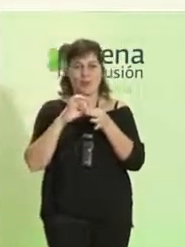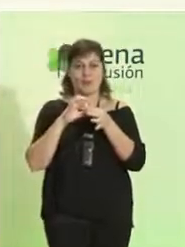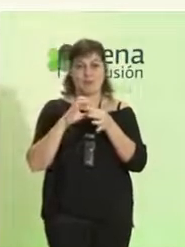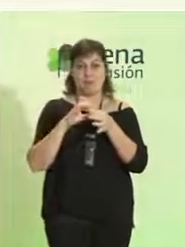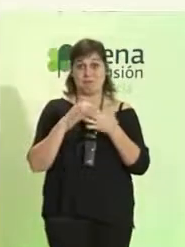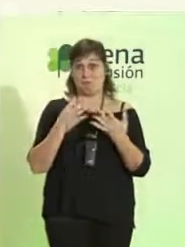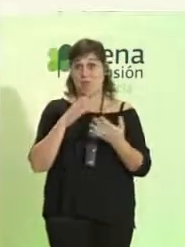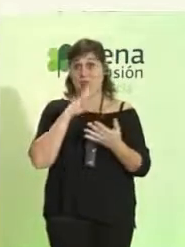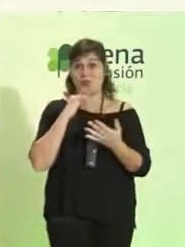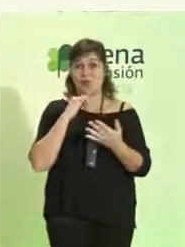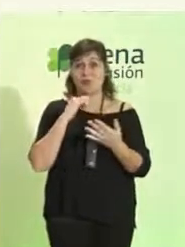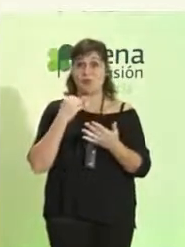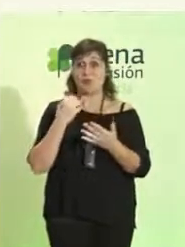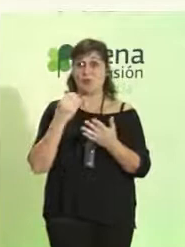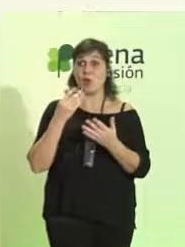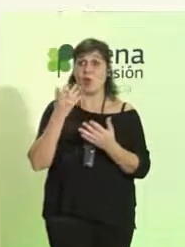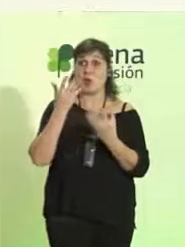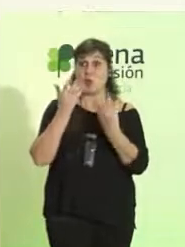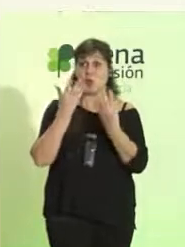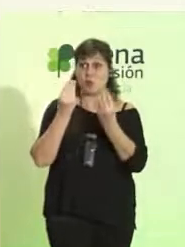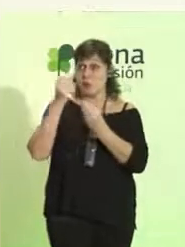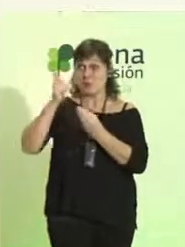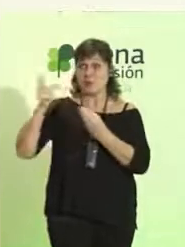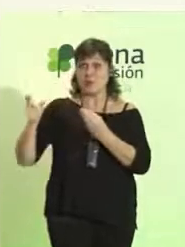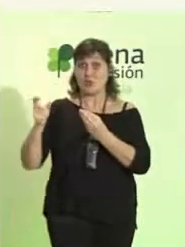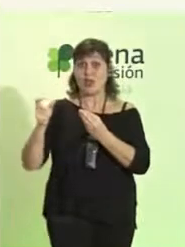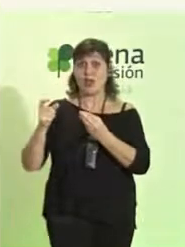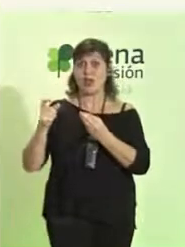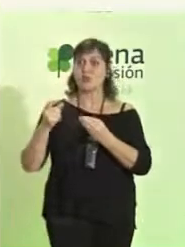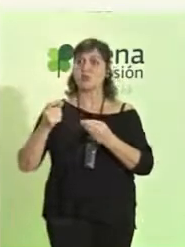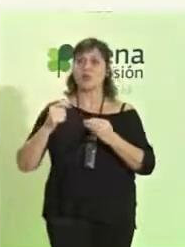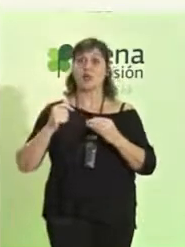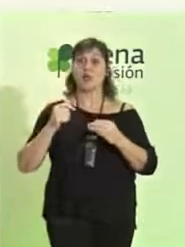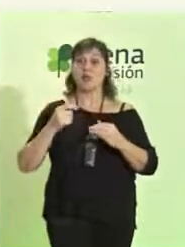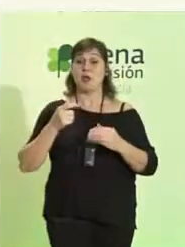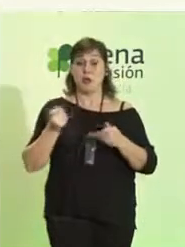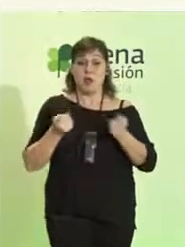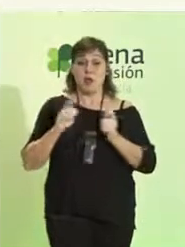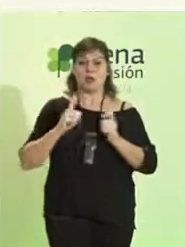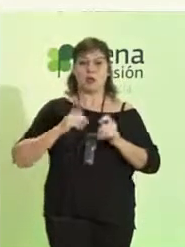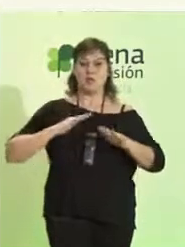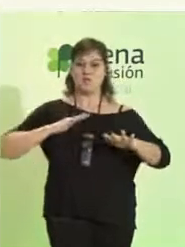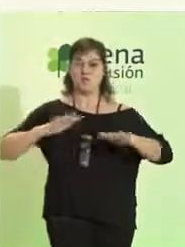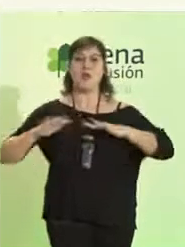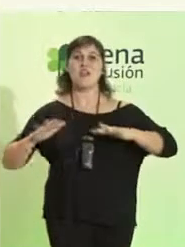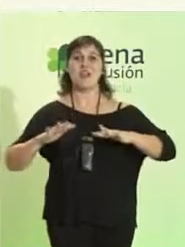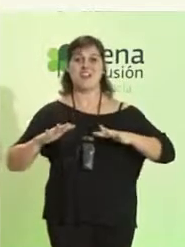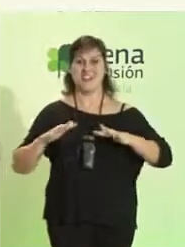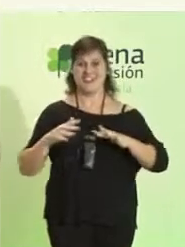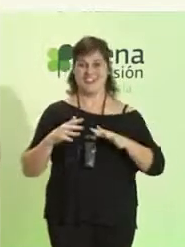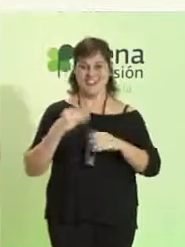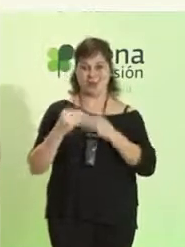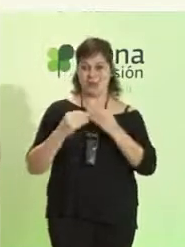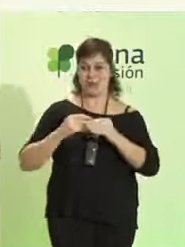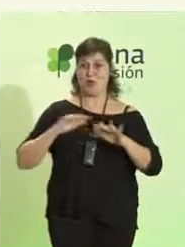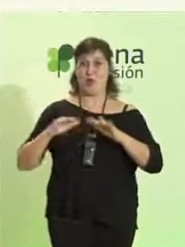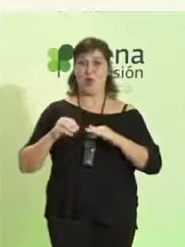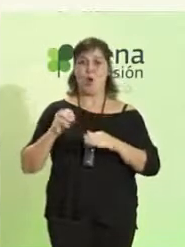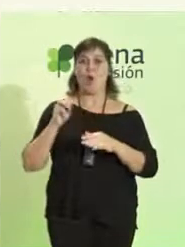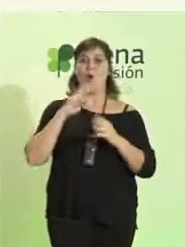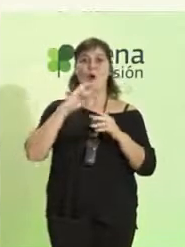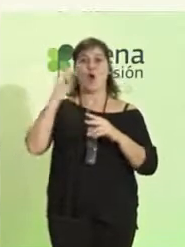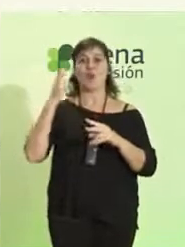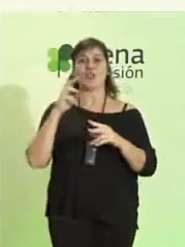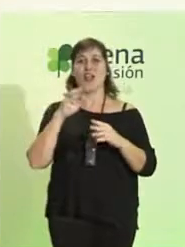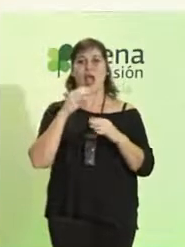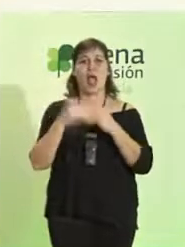azul. De hecho, ha habido personas que sin querer han empezado a moverse. He dicho azul y han hecho ¡pum! No sé qué es ¡pum!